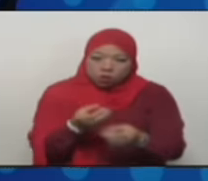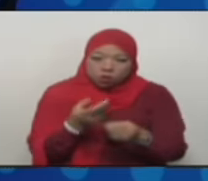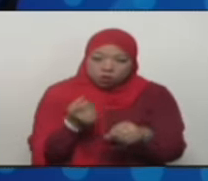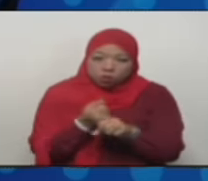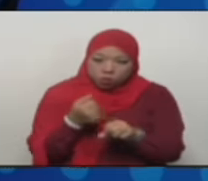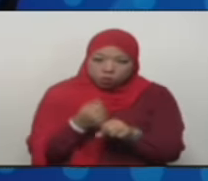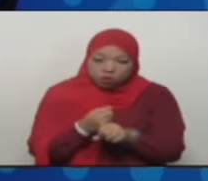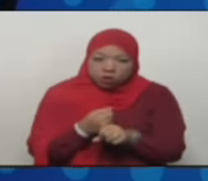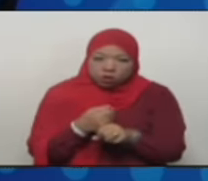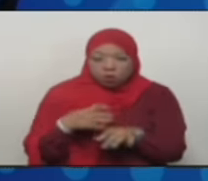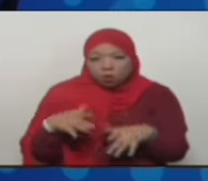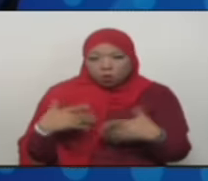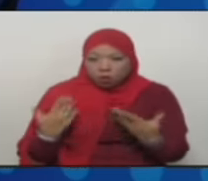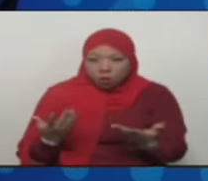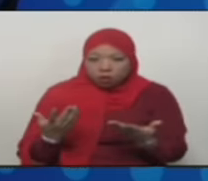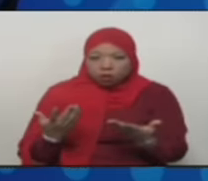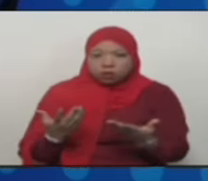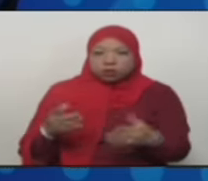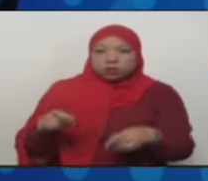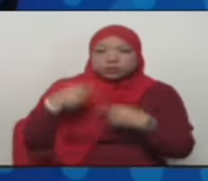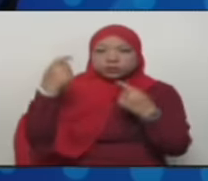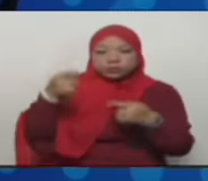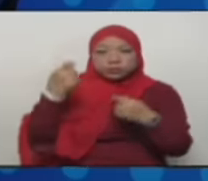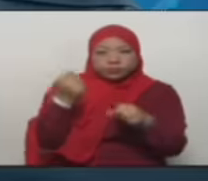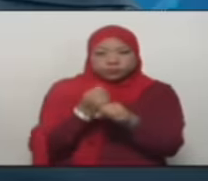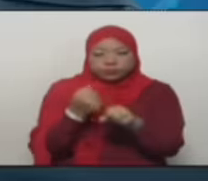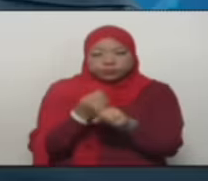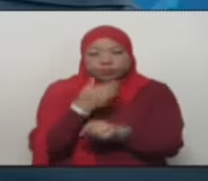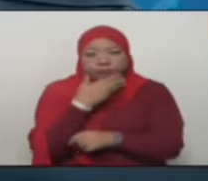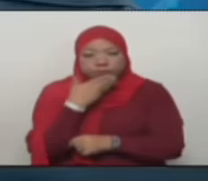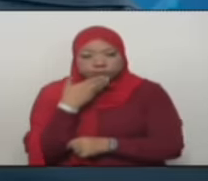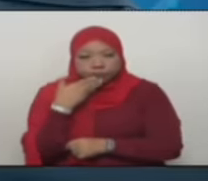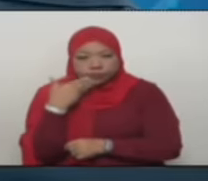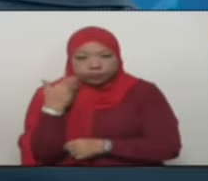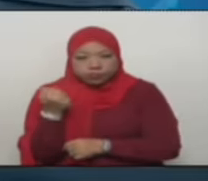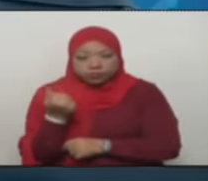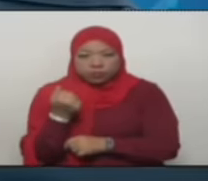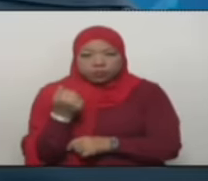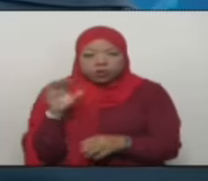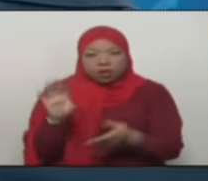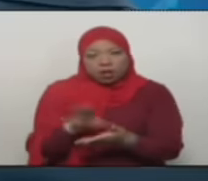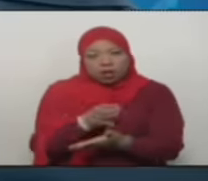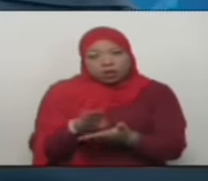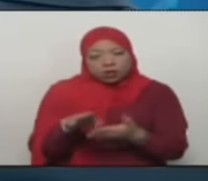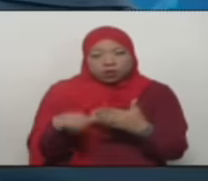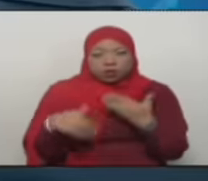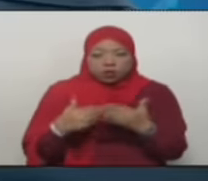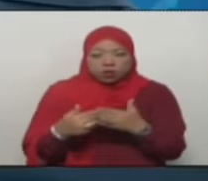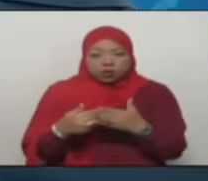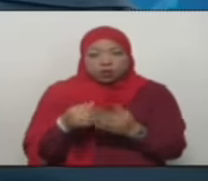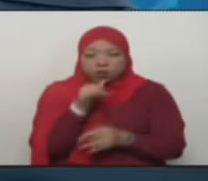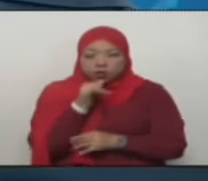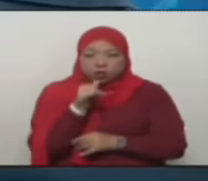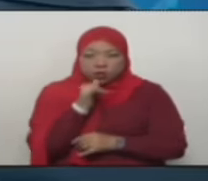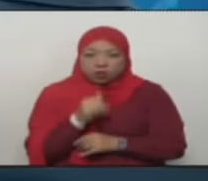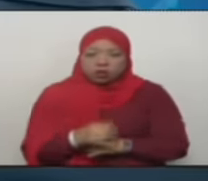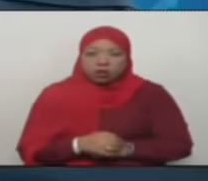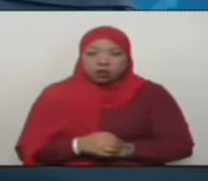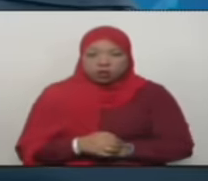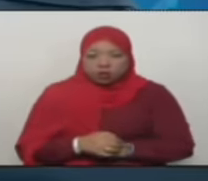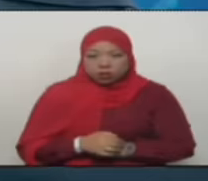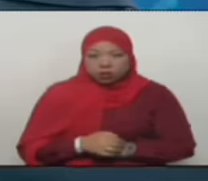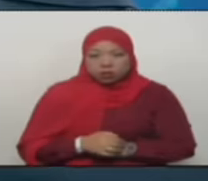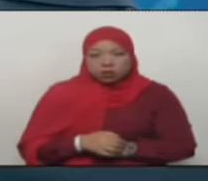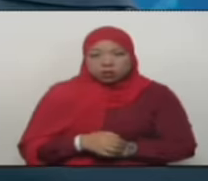eslogan? Esta campaña además tuvo las mejores canciones de la temporada, El